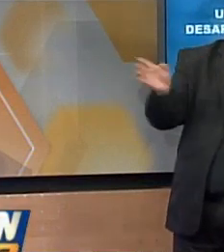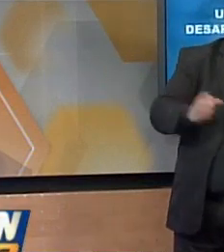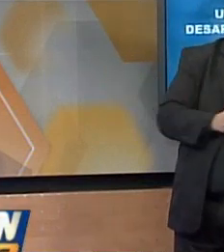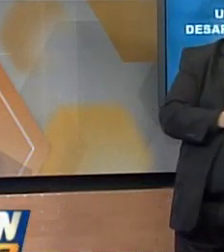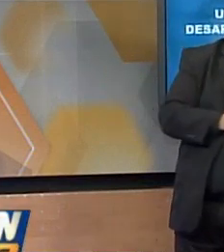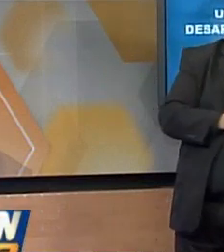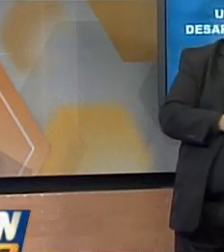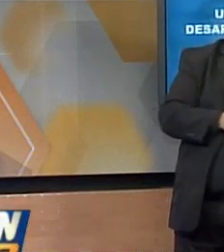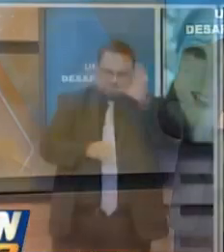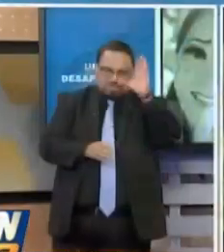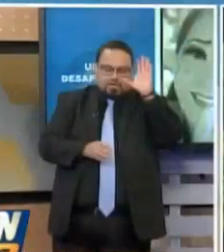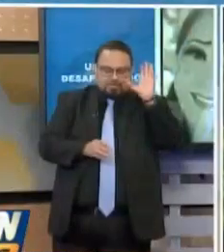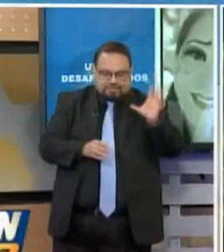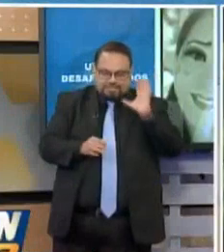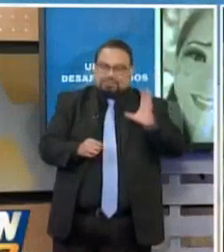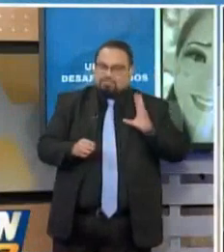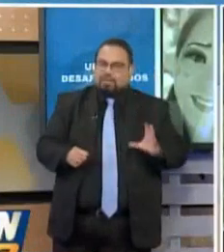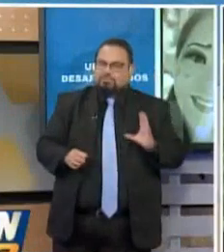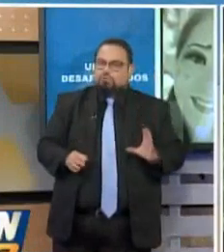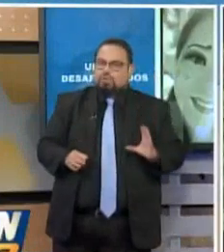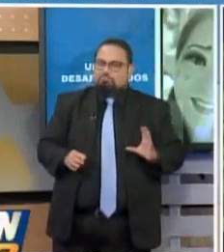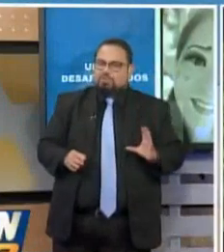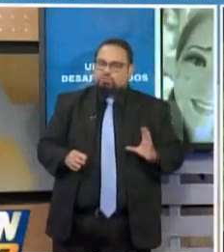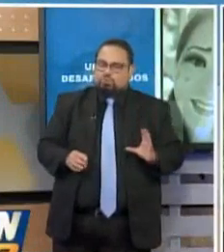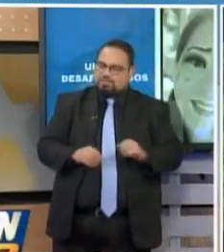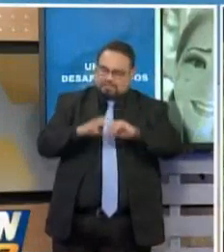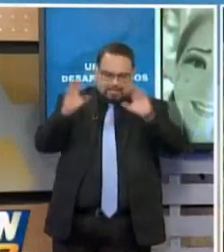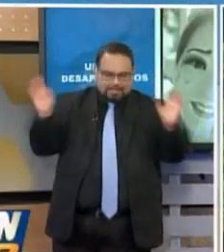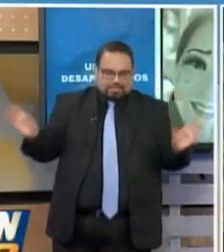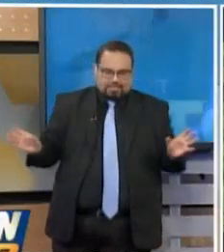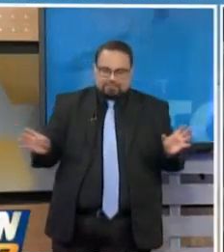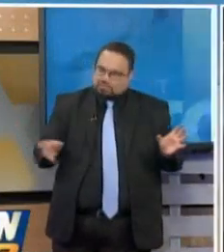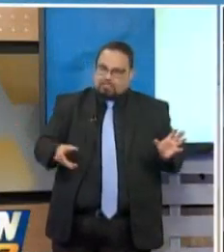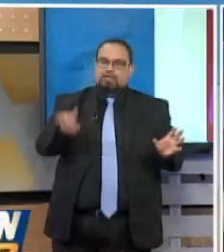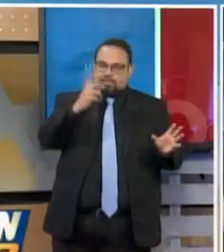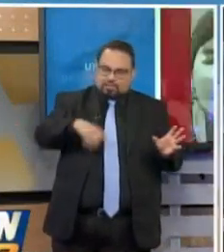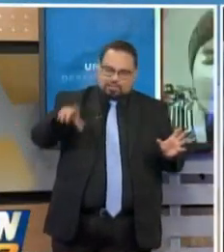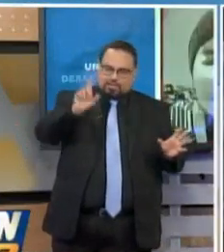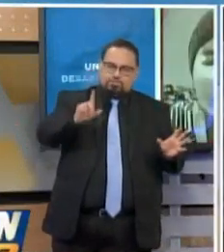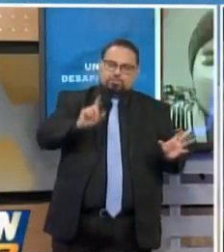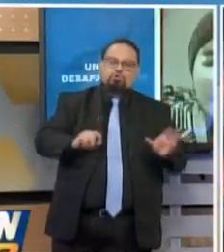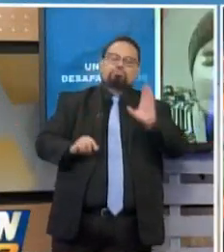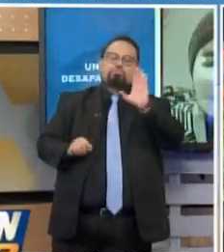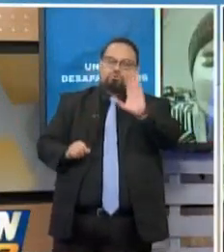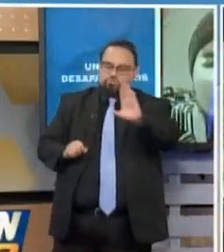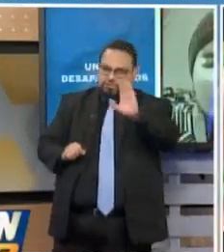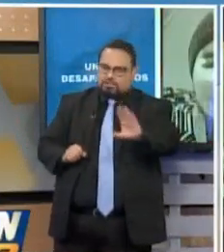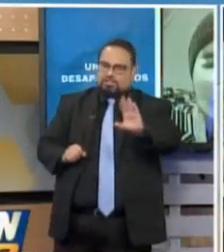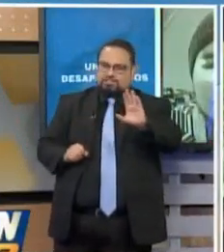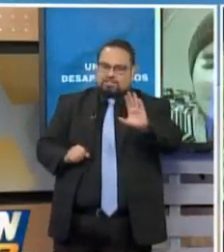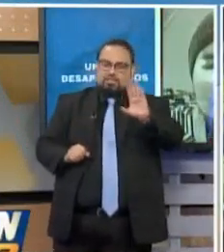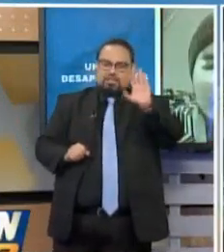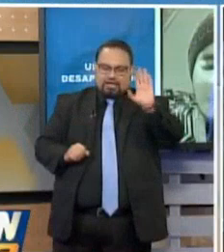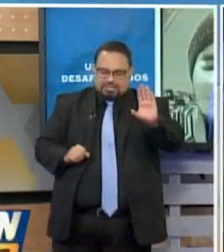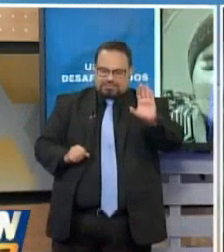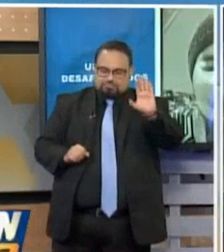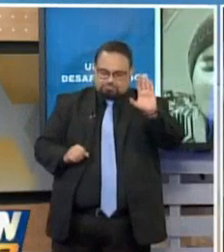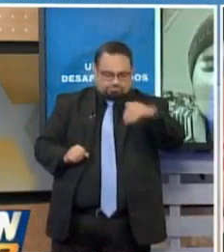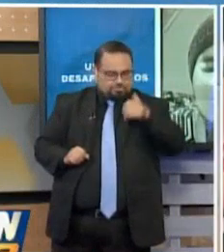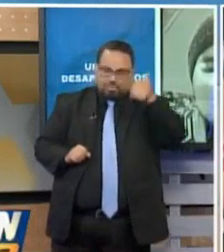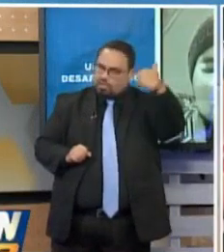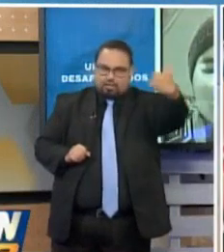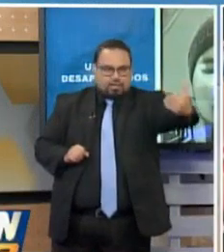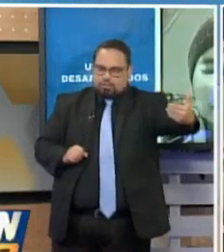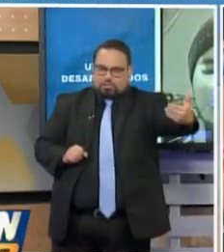de conformidad otra vez a las estadísticas. Si desaparece una persona, sea quien sea, genéricamente lo primero que usted tiene que hacer es